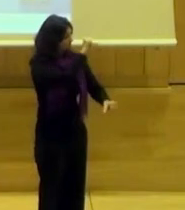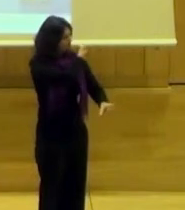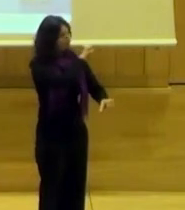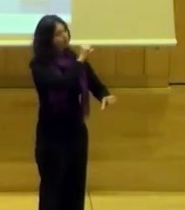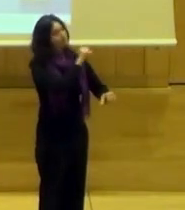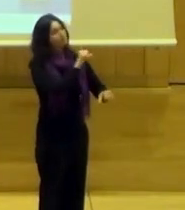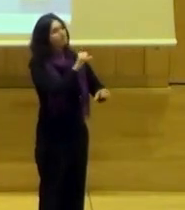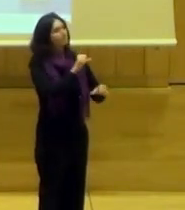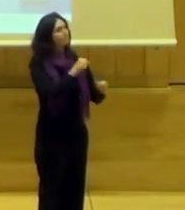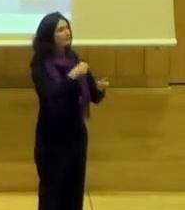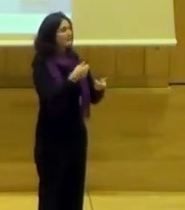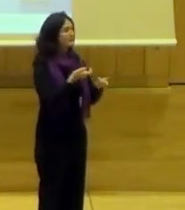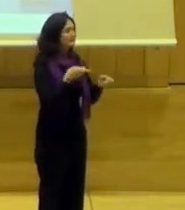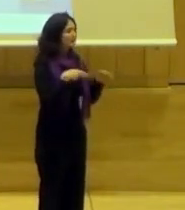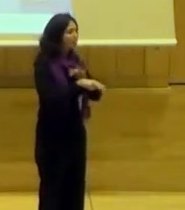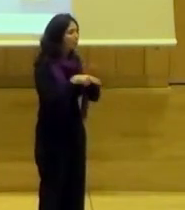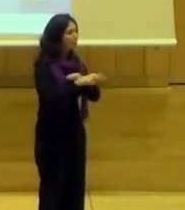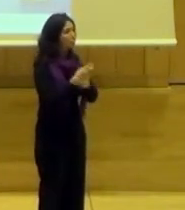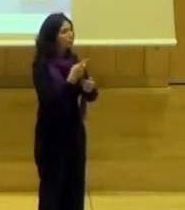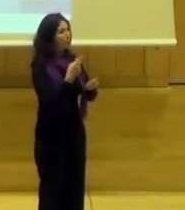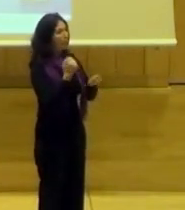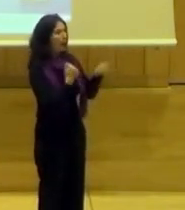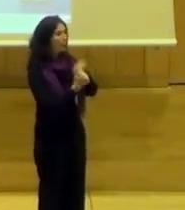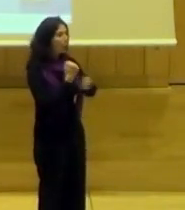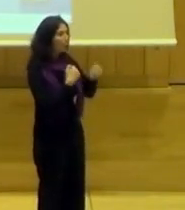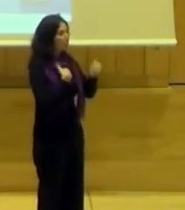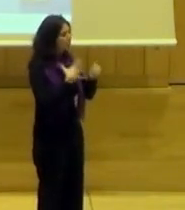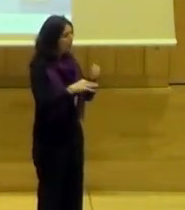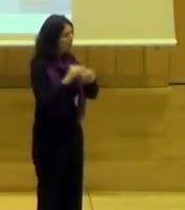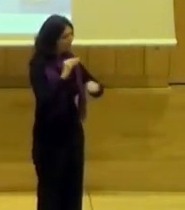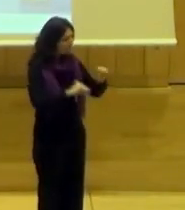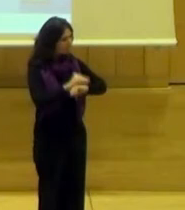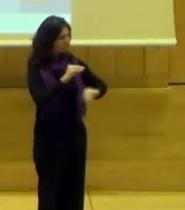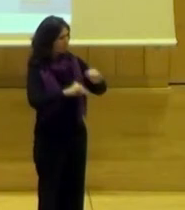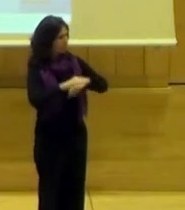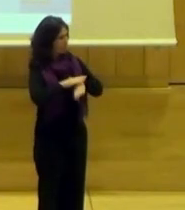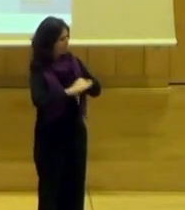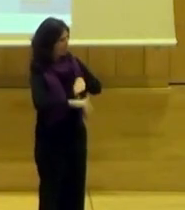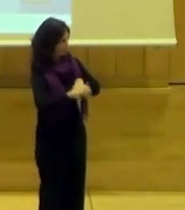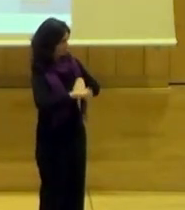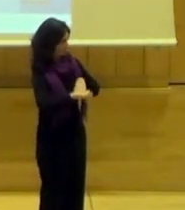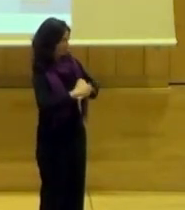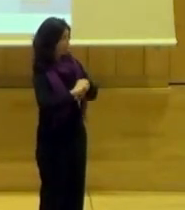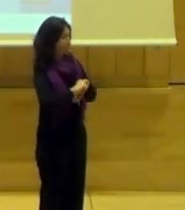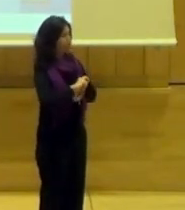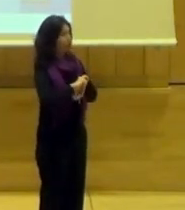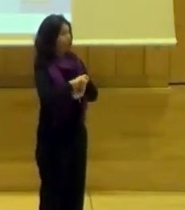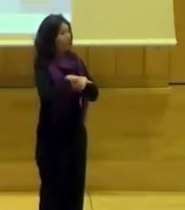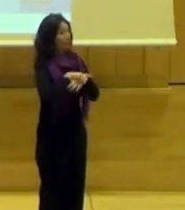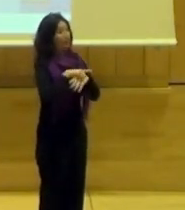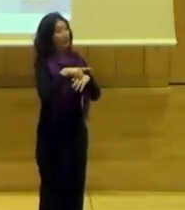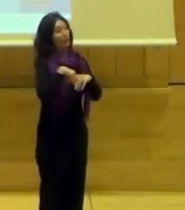de medios económicos y han podido hacer una serie de trabajos, en tanto que en otras ocasiones no ha habido